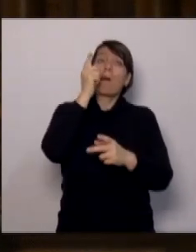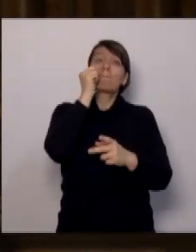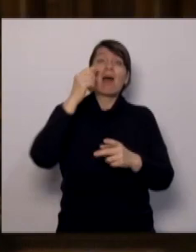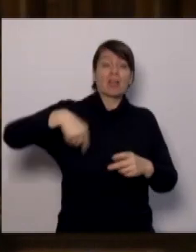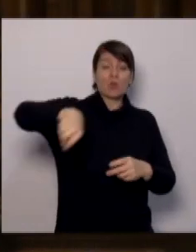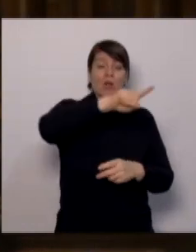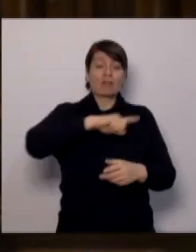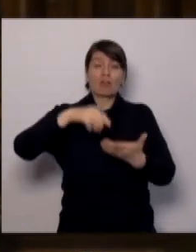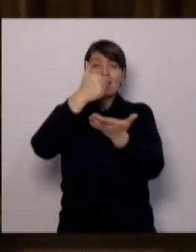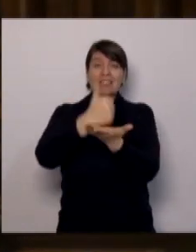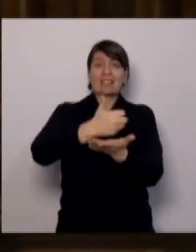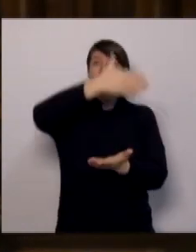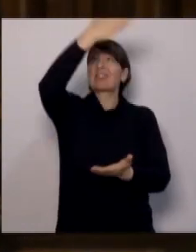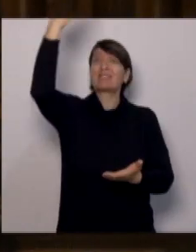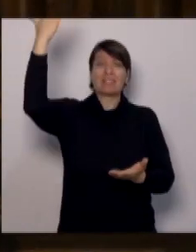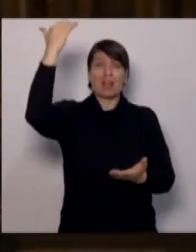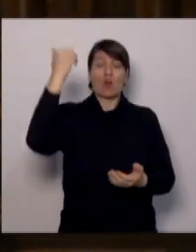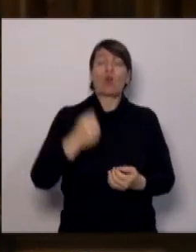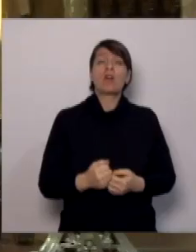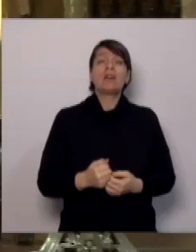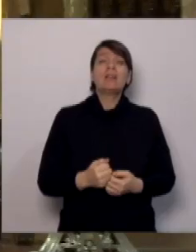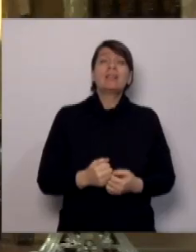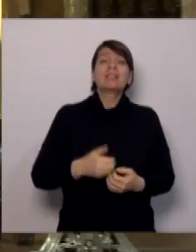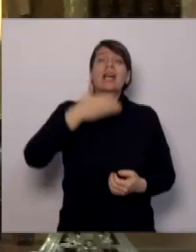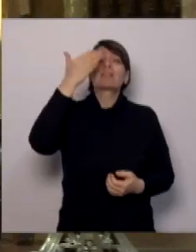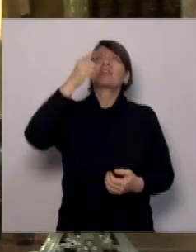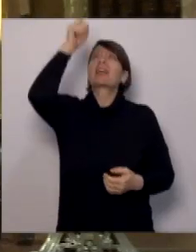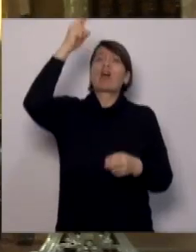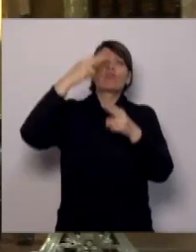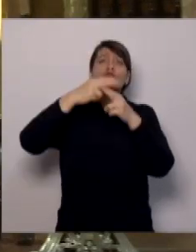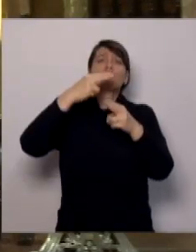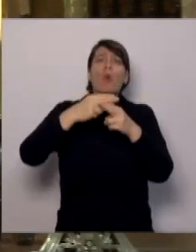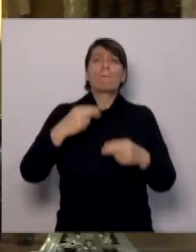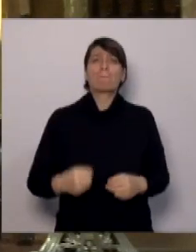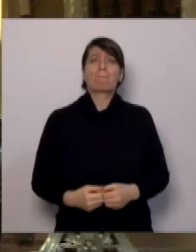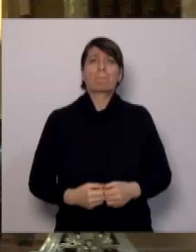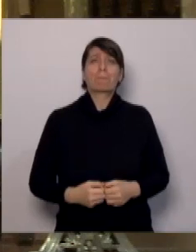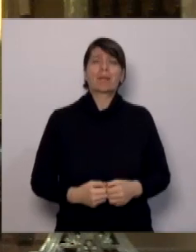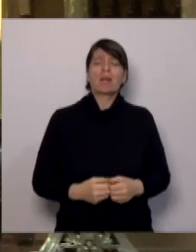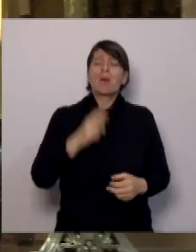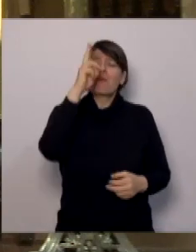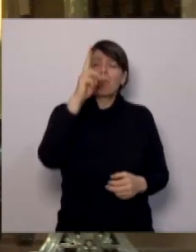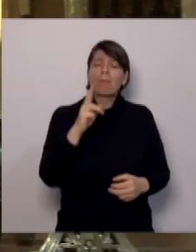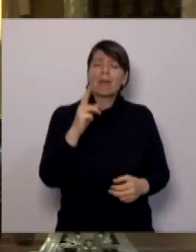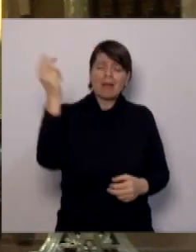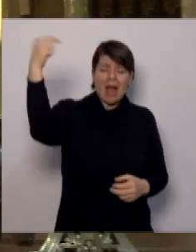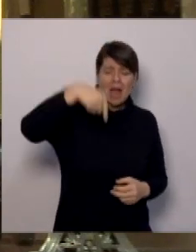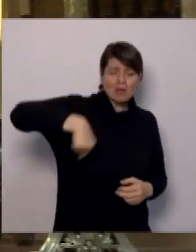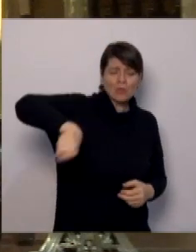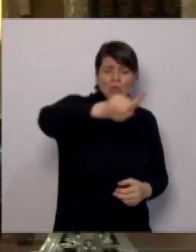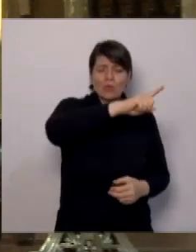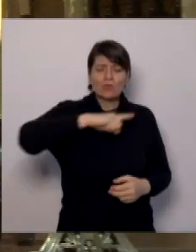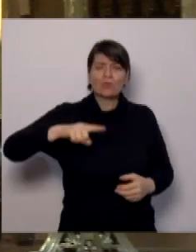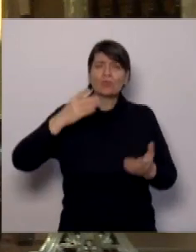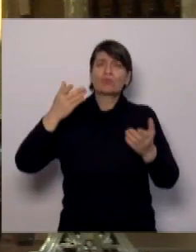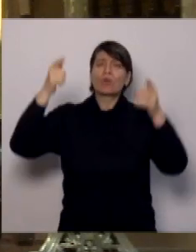Padre nuestro que estás en el cielo, santificado sea tu nombre, venga a nosotros